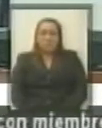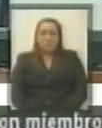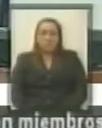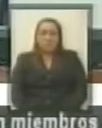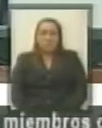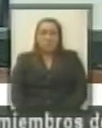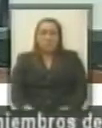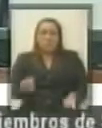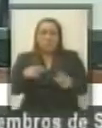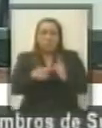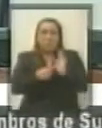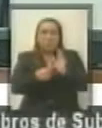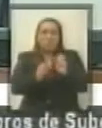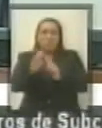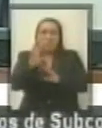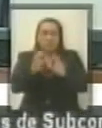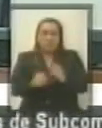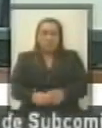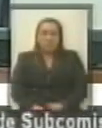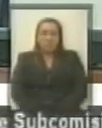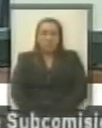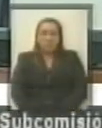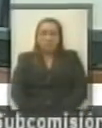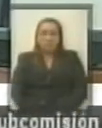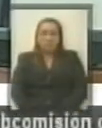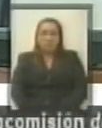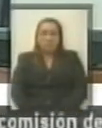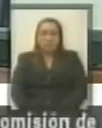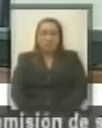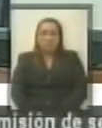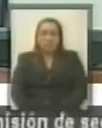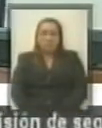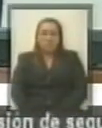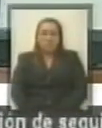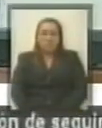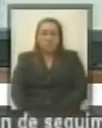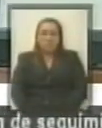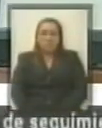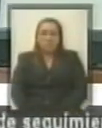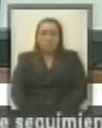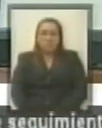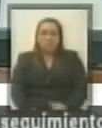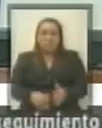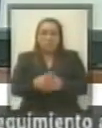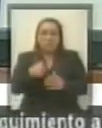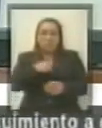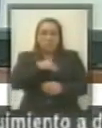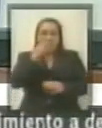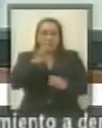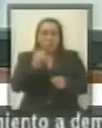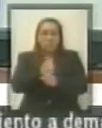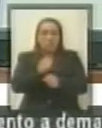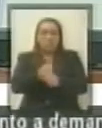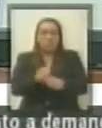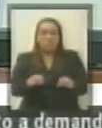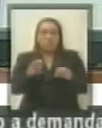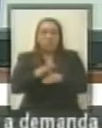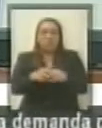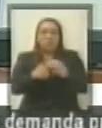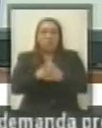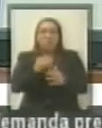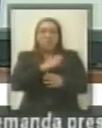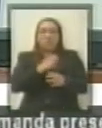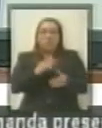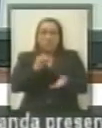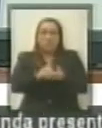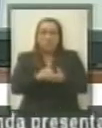se fueran pasando las imágenes. En primer lugar, los organismos reguladores, todos sabemos que ejercen un papel protagónico en la